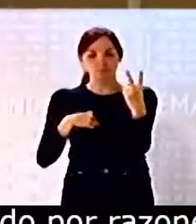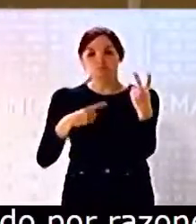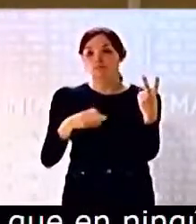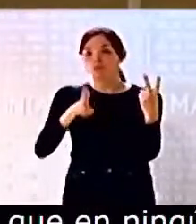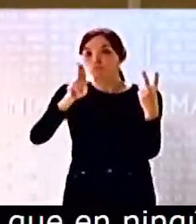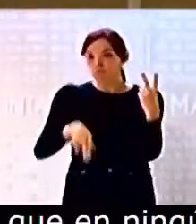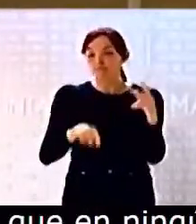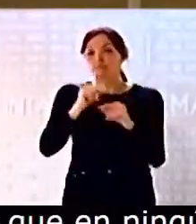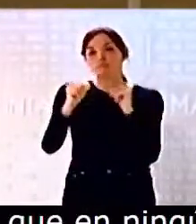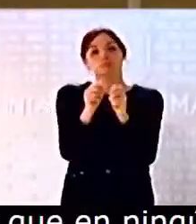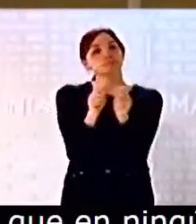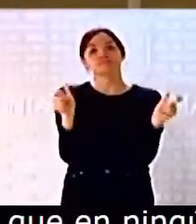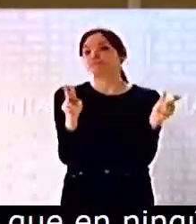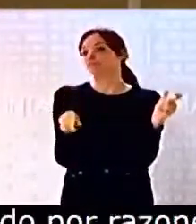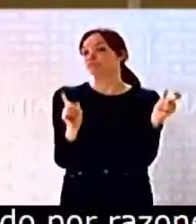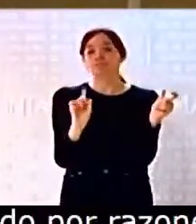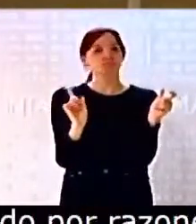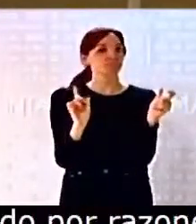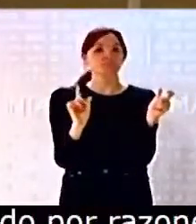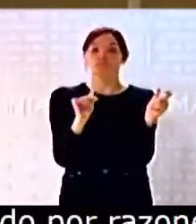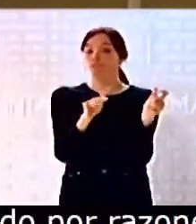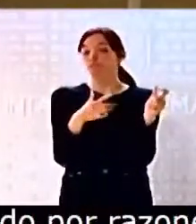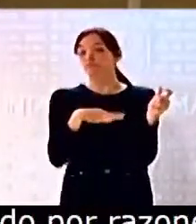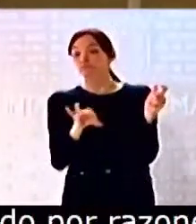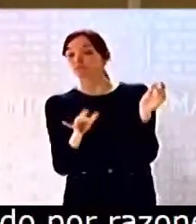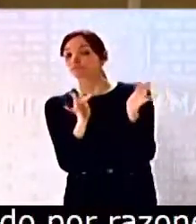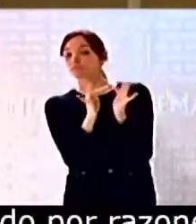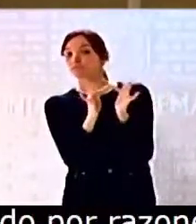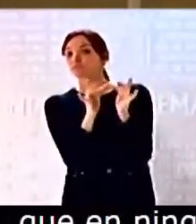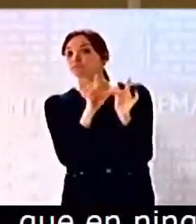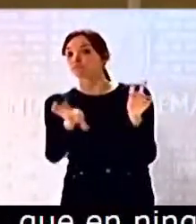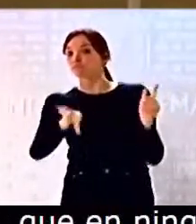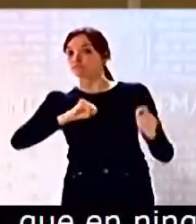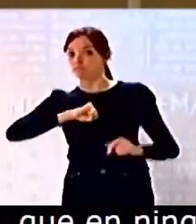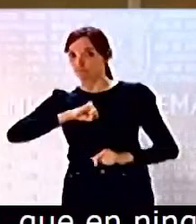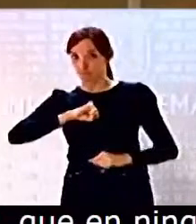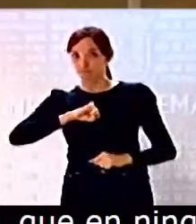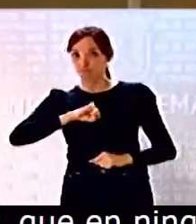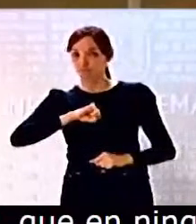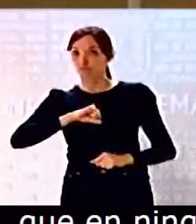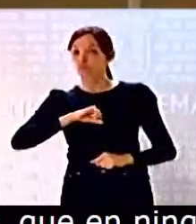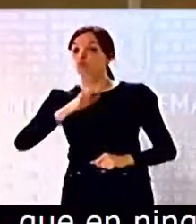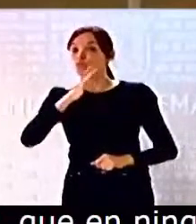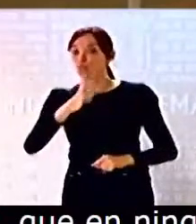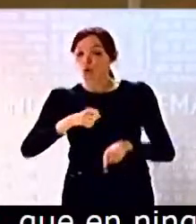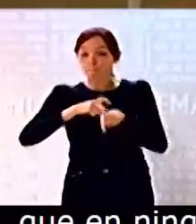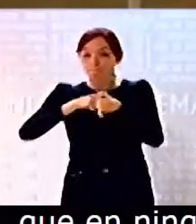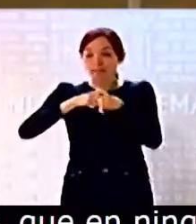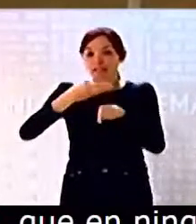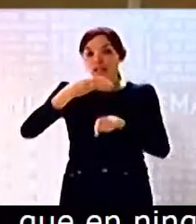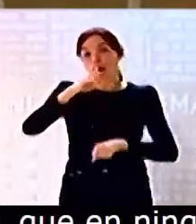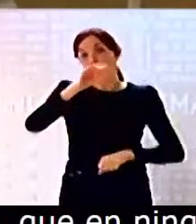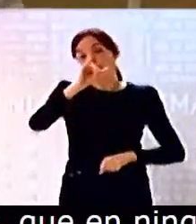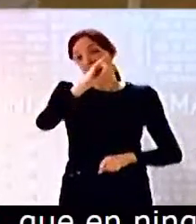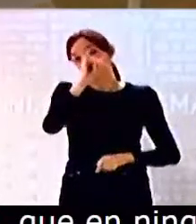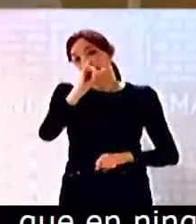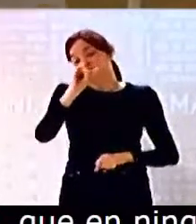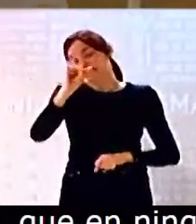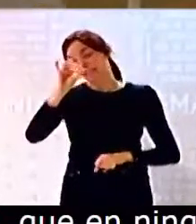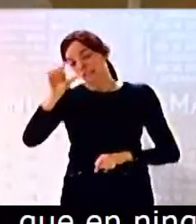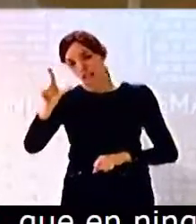considerados brotes, que hayan estado infectados por la variante brasileña.